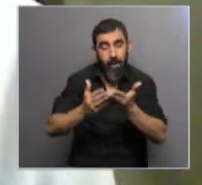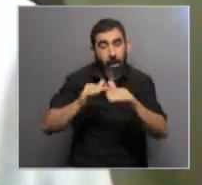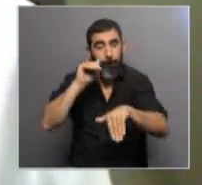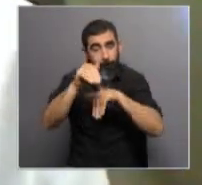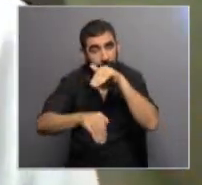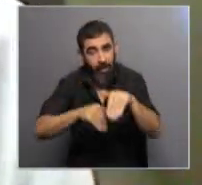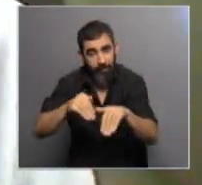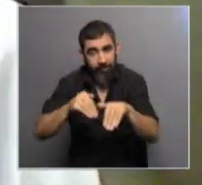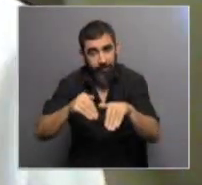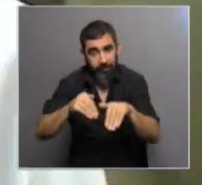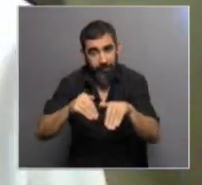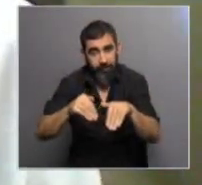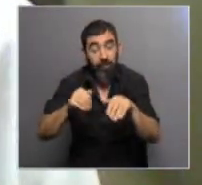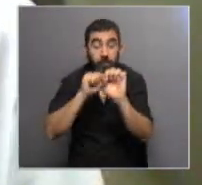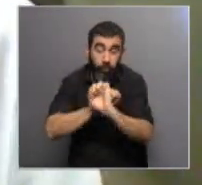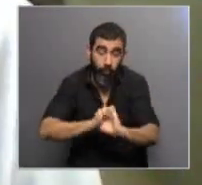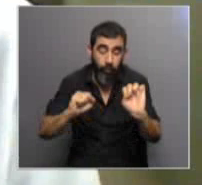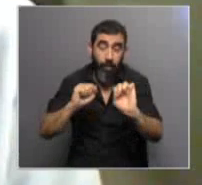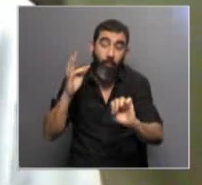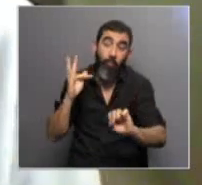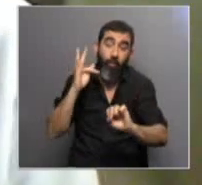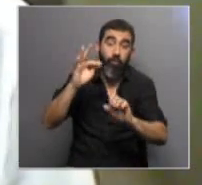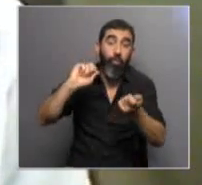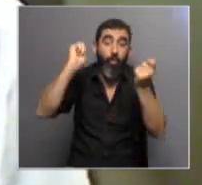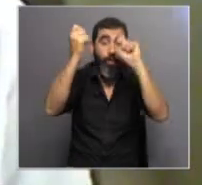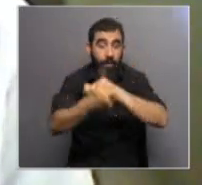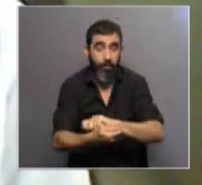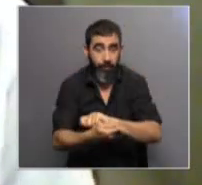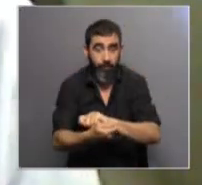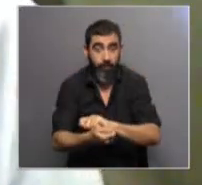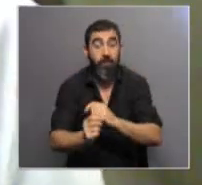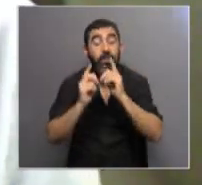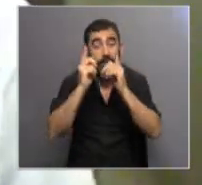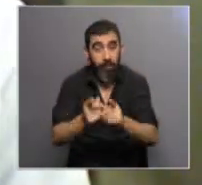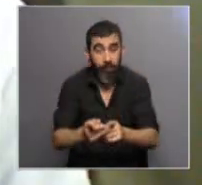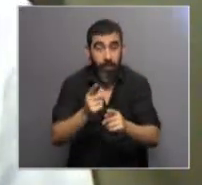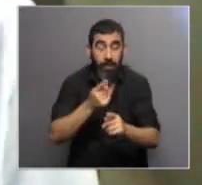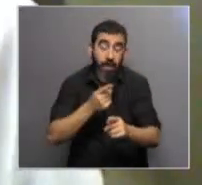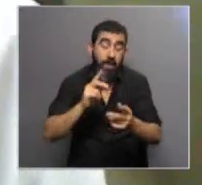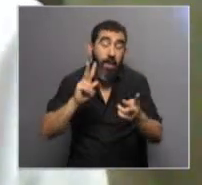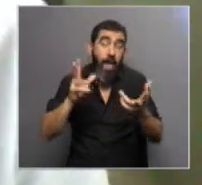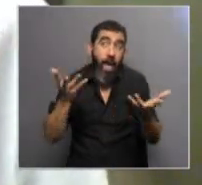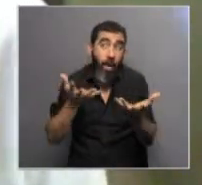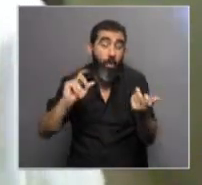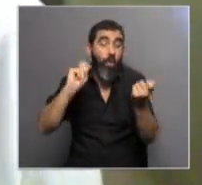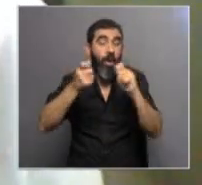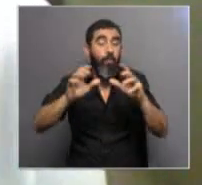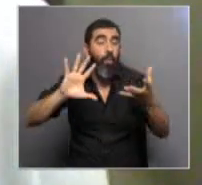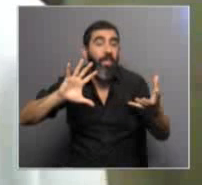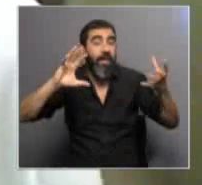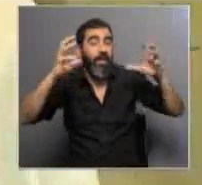generar la resiliencia para los futuros cambios que se avecinan estamos también en el marco de un cambio climático